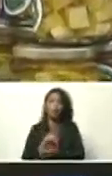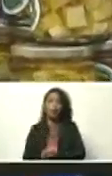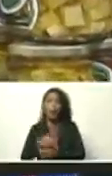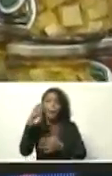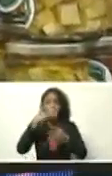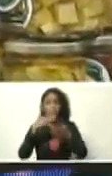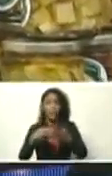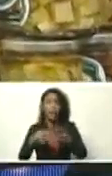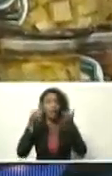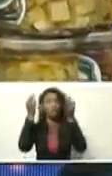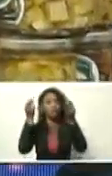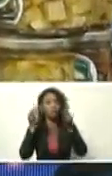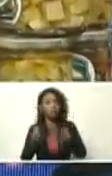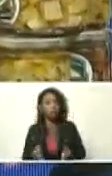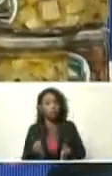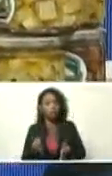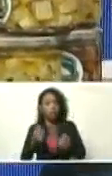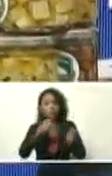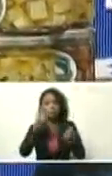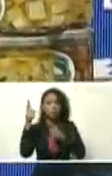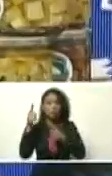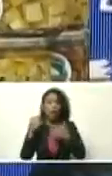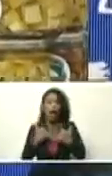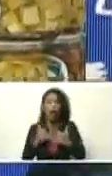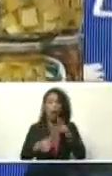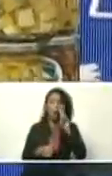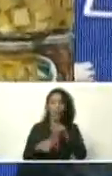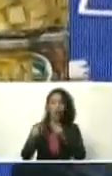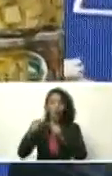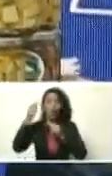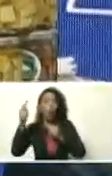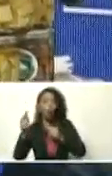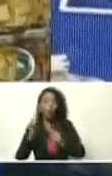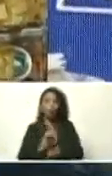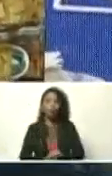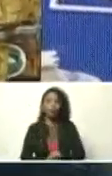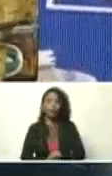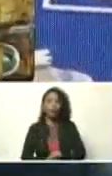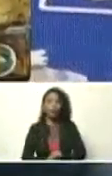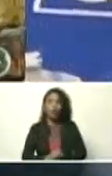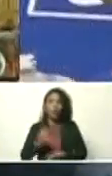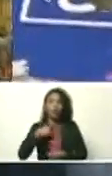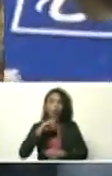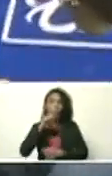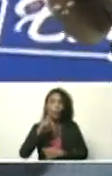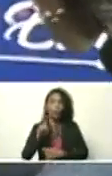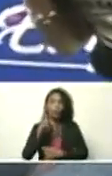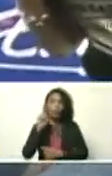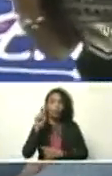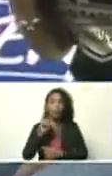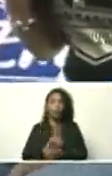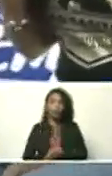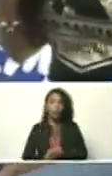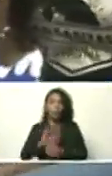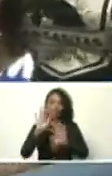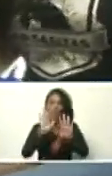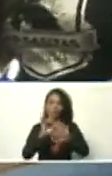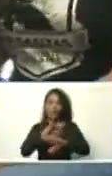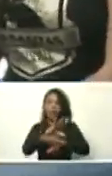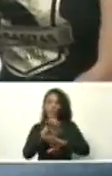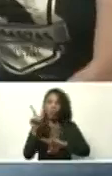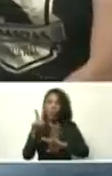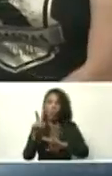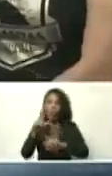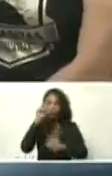Productos calidad de exportación. Ahora vamos a ver lo otro, por allá. Tengo una pregunta, adelante. Una pregunta aquí contigo. Deja la preguntadera, dale. ¿Cuántos empleos